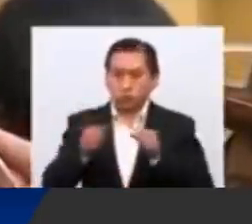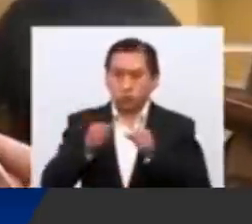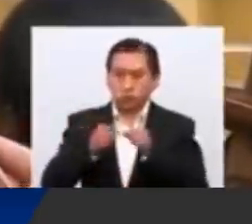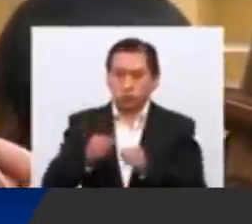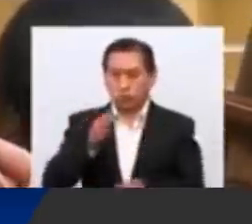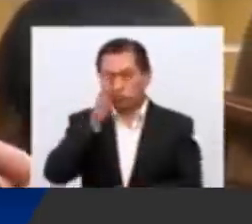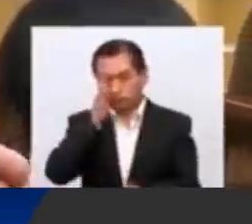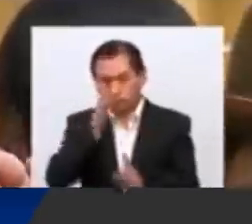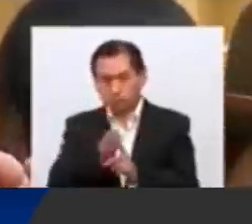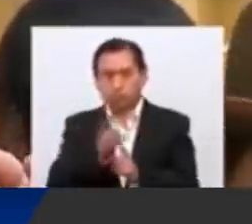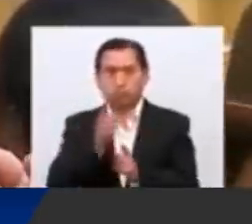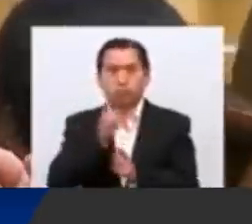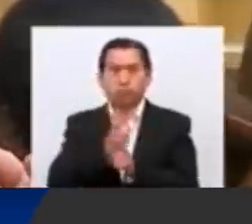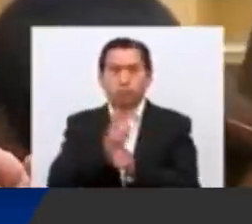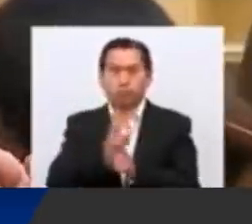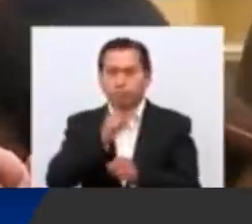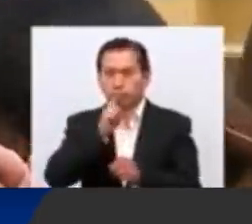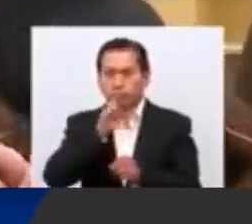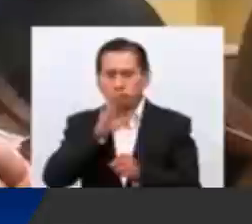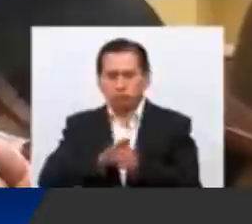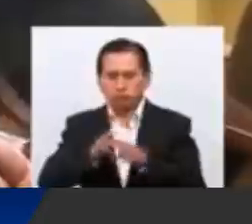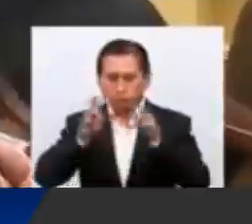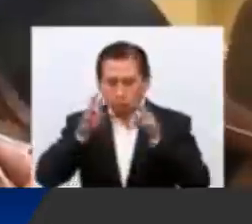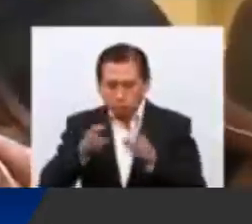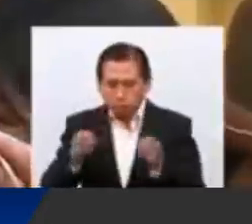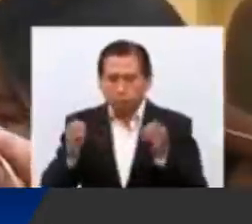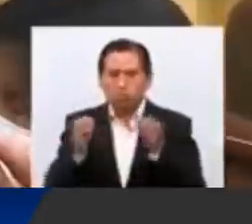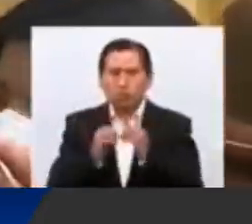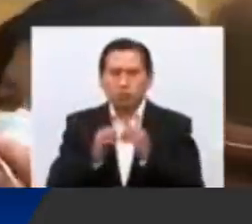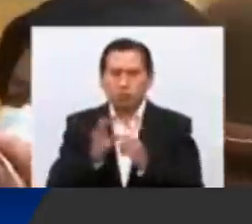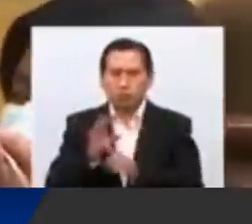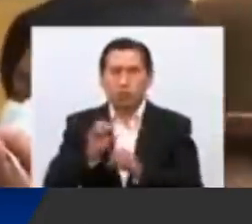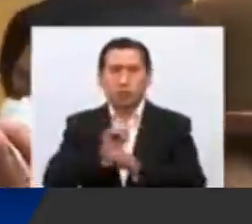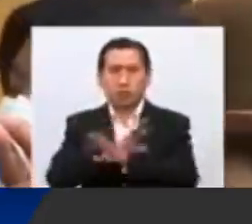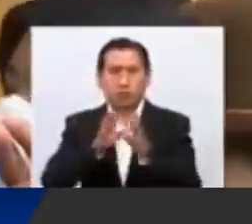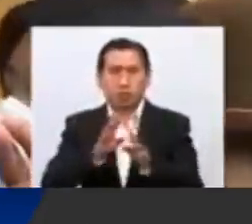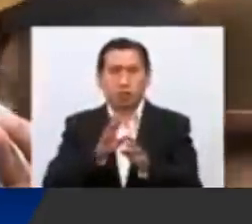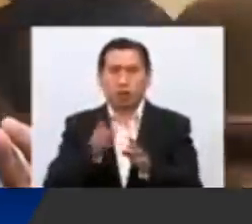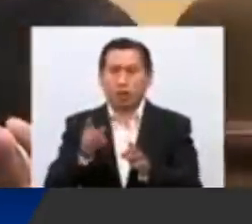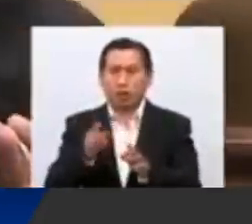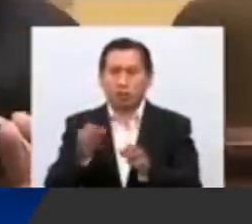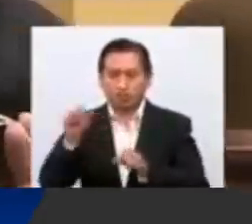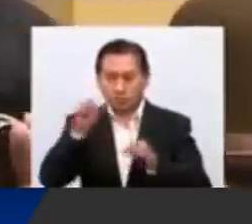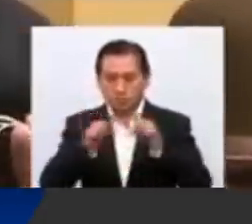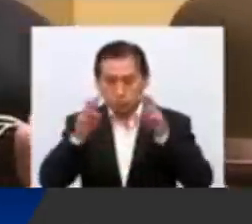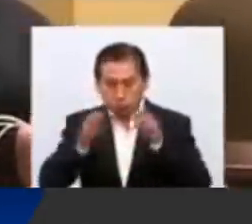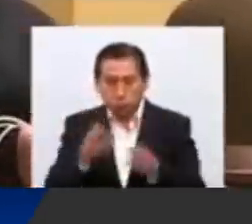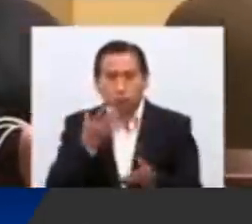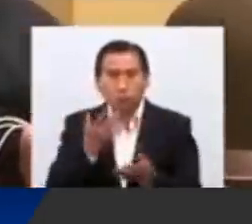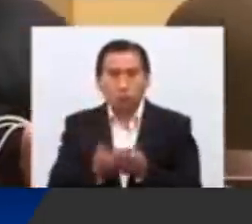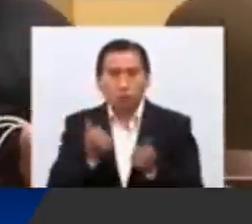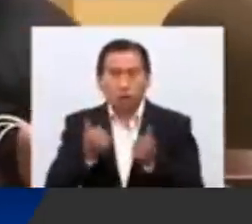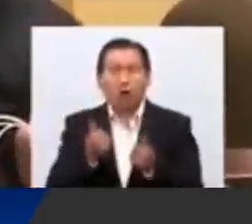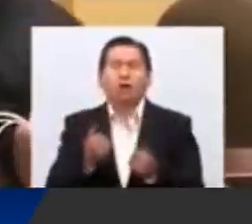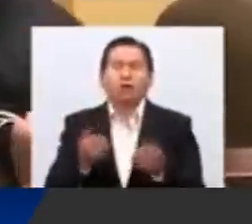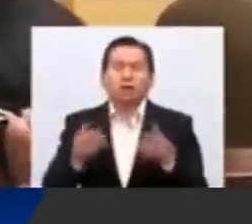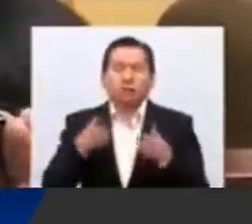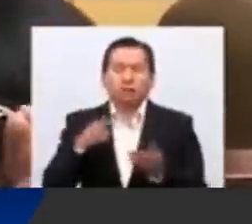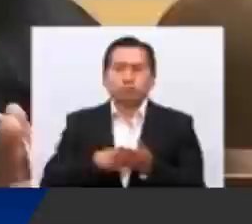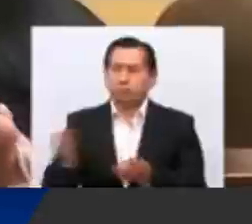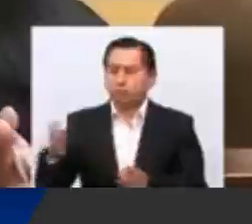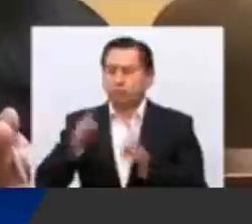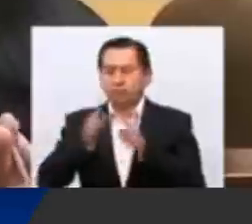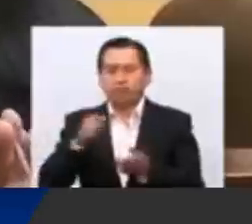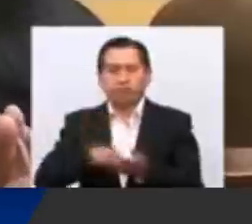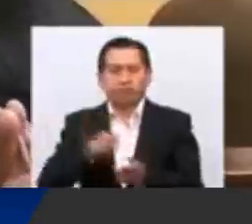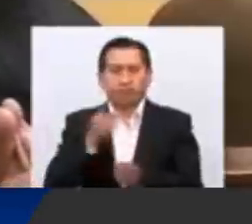se va a comprometer a investigar de buena forma y a aportar con evidencia científica, seguramente vamos a tener un